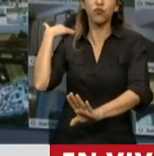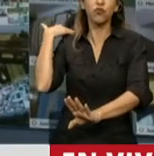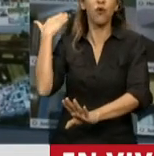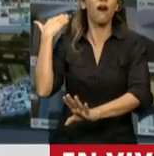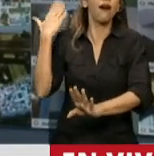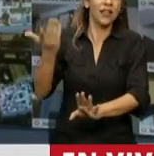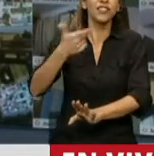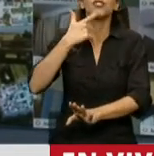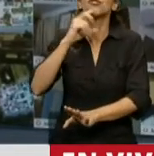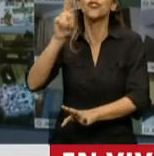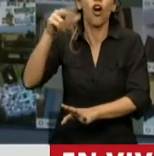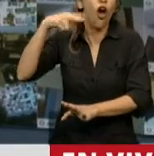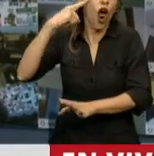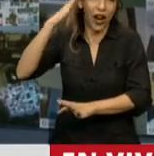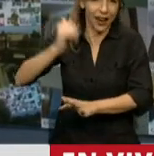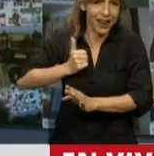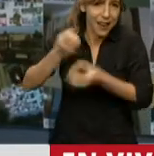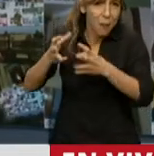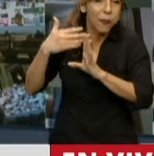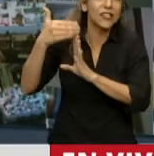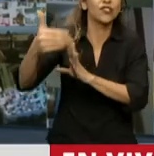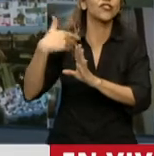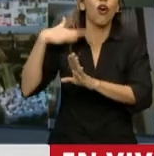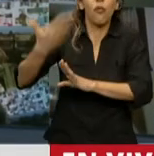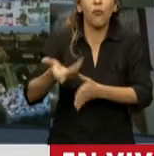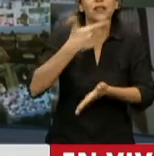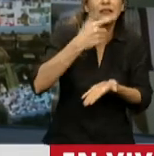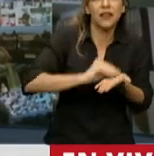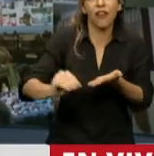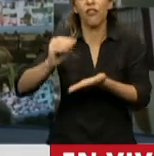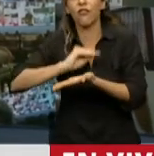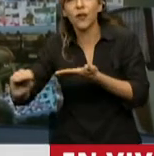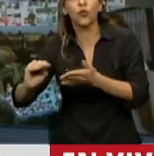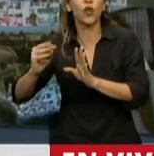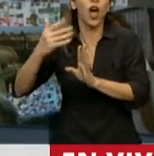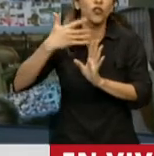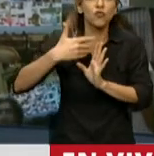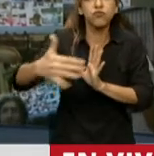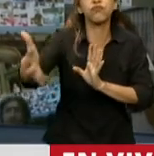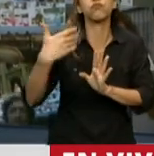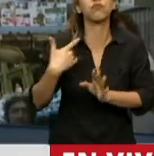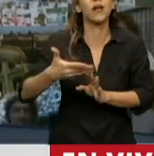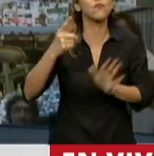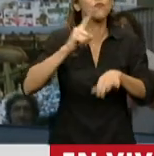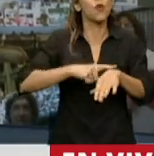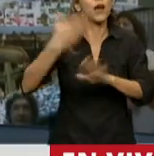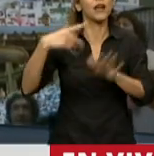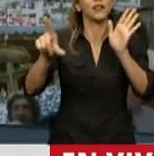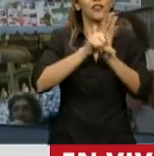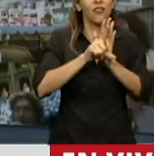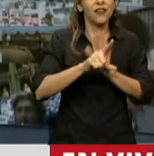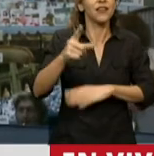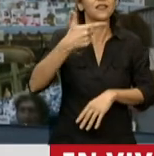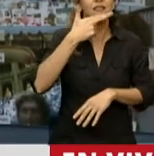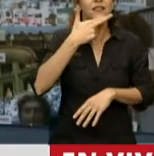del siglo pasado, el sueño de los senadores y diputados cuando votaron la ley 17.094,